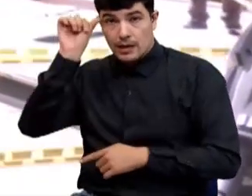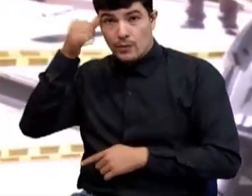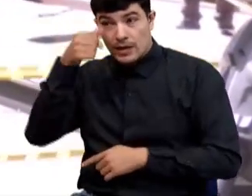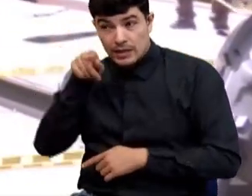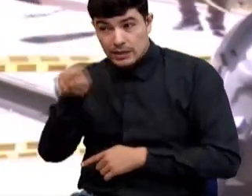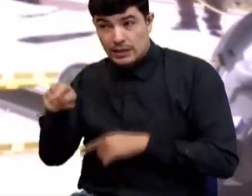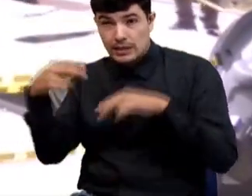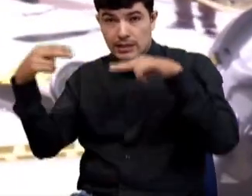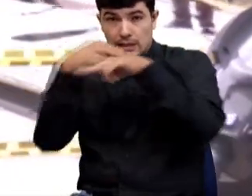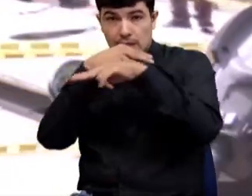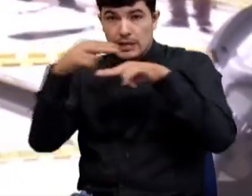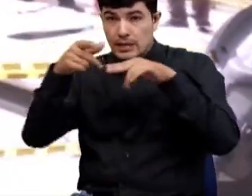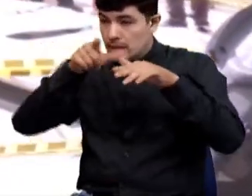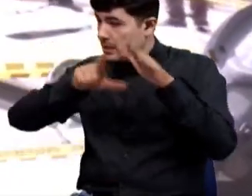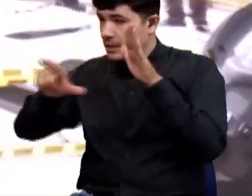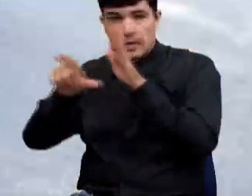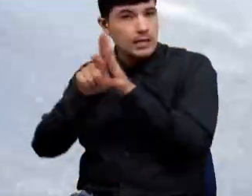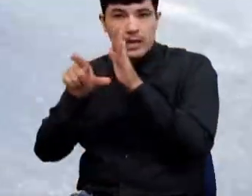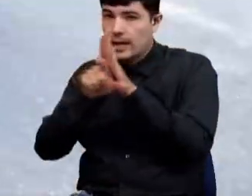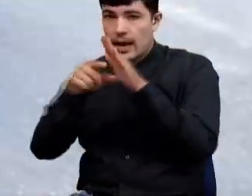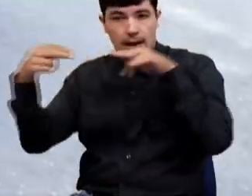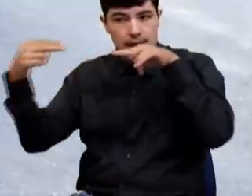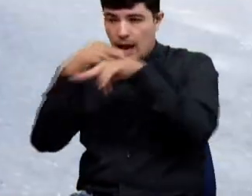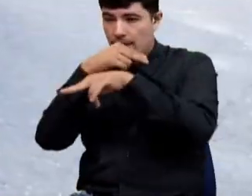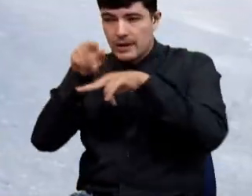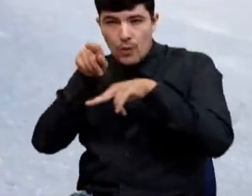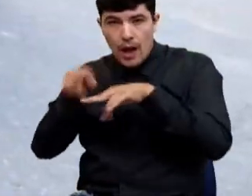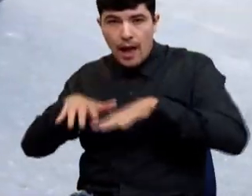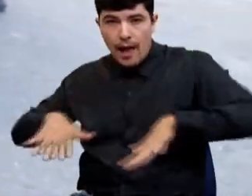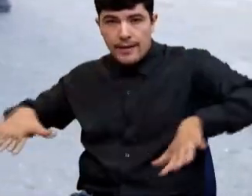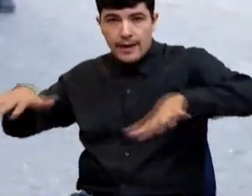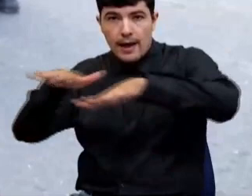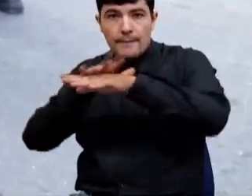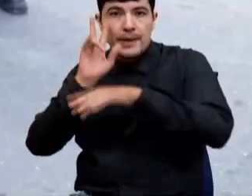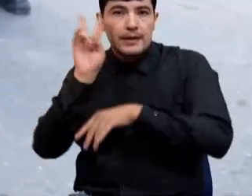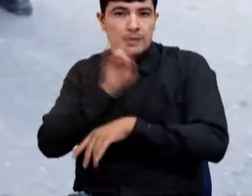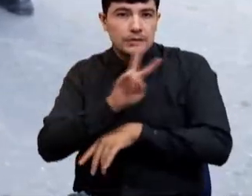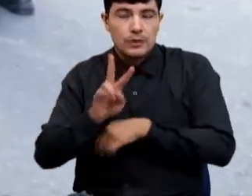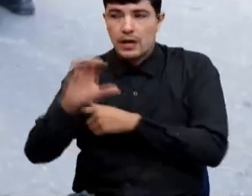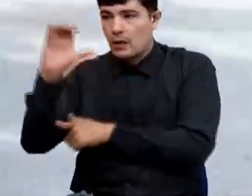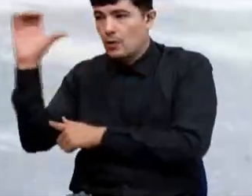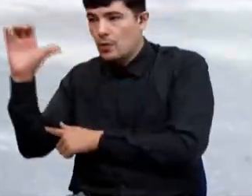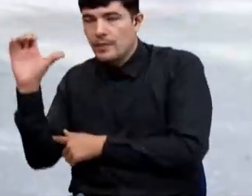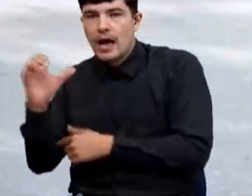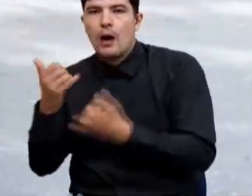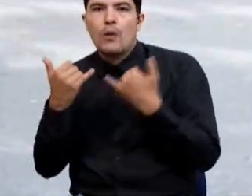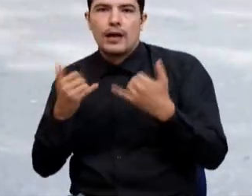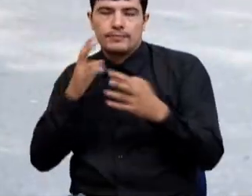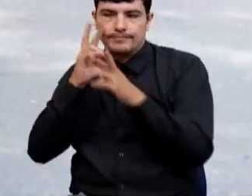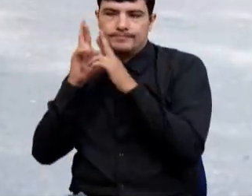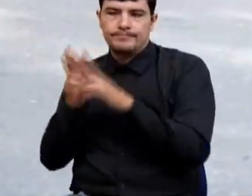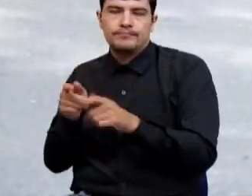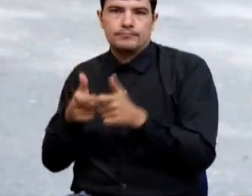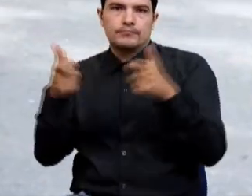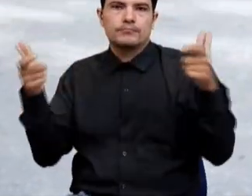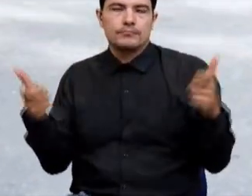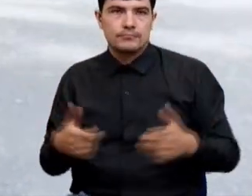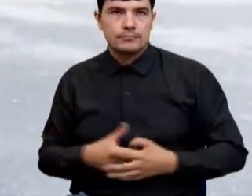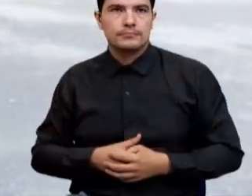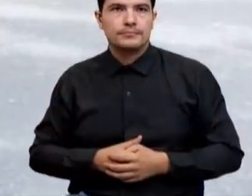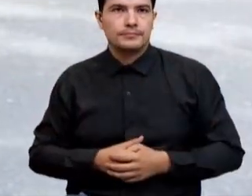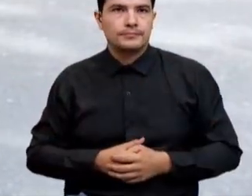este tipo de situaciones. La Policía Metropolitana de Cúcuta adelanta una estrategia para reforzar la seguridad de